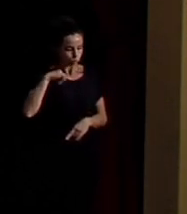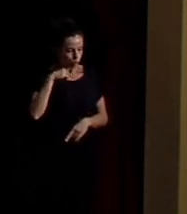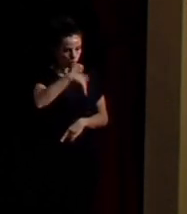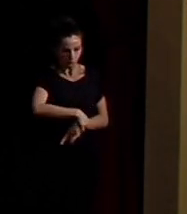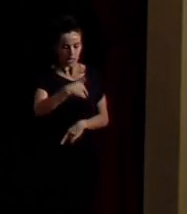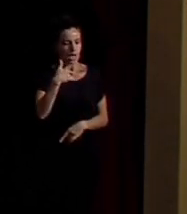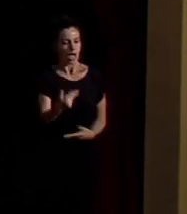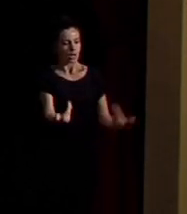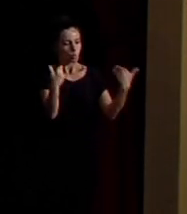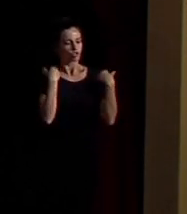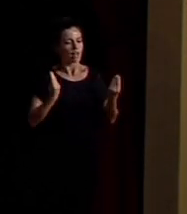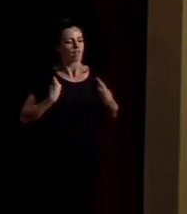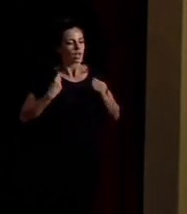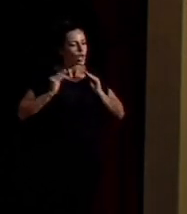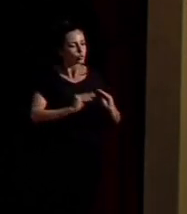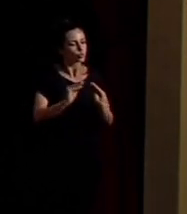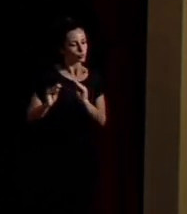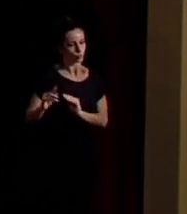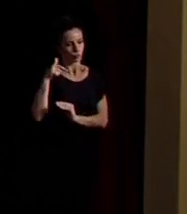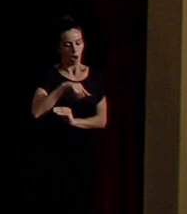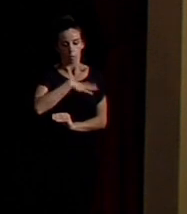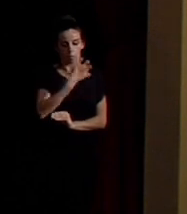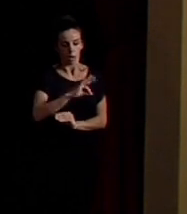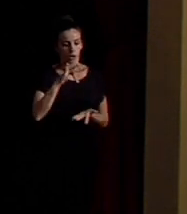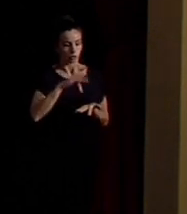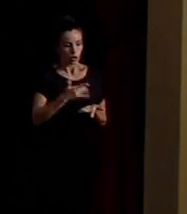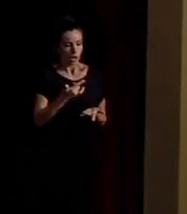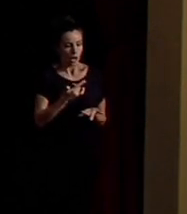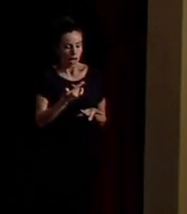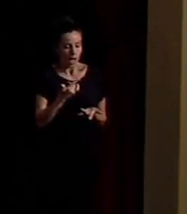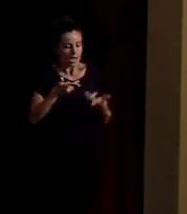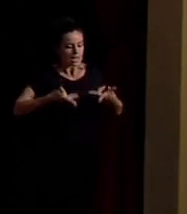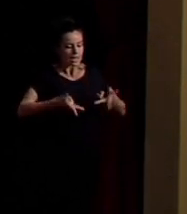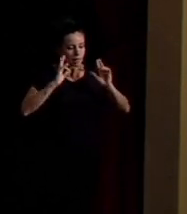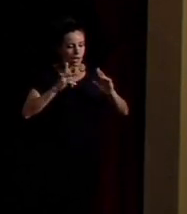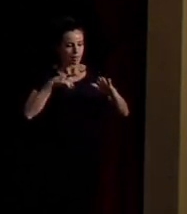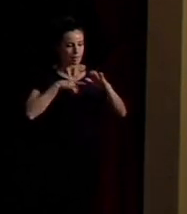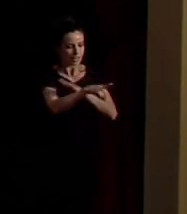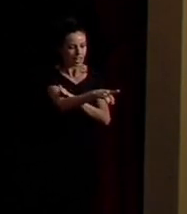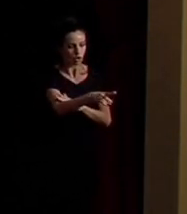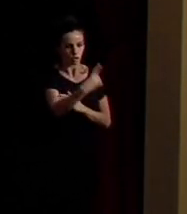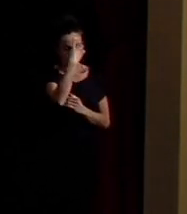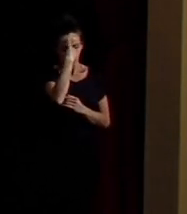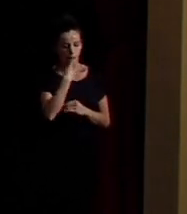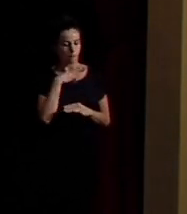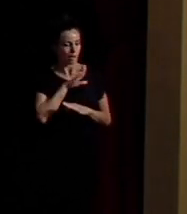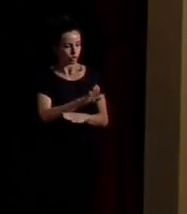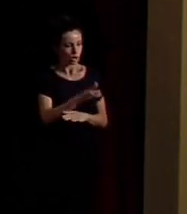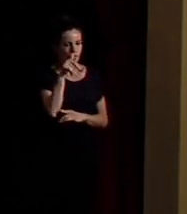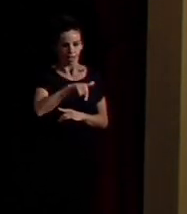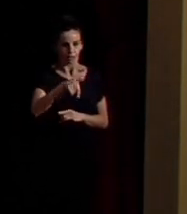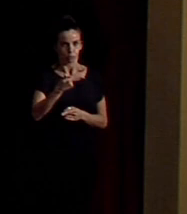vida son posibles las condiciones que dan lugar al libre desarrollo de la personalidad. Me parece que este es un presupuesto